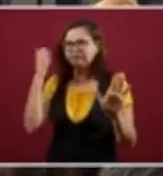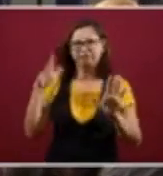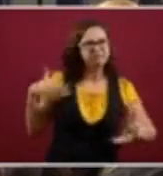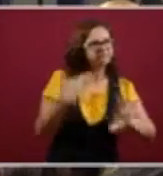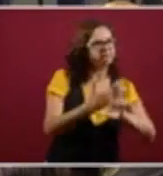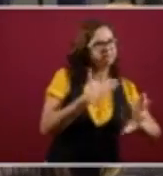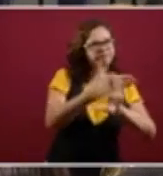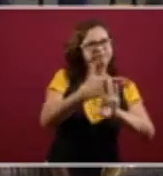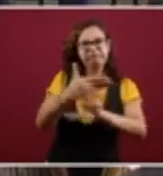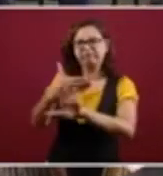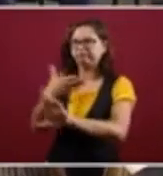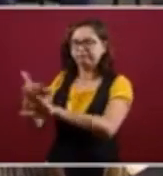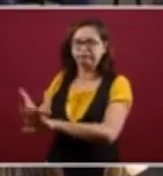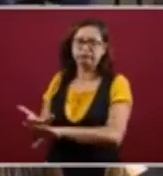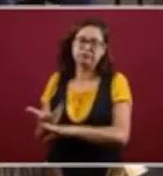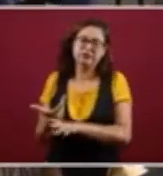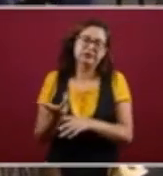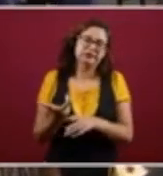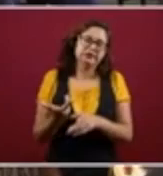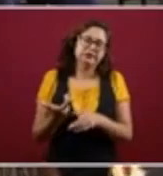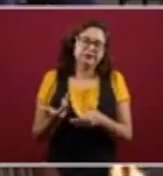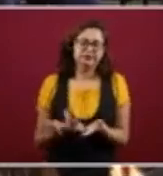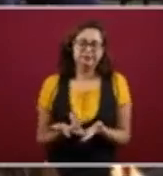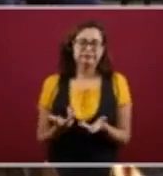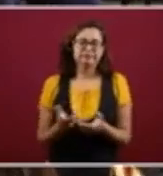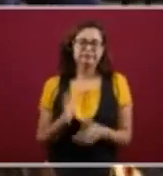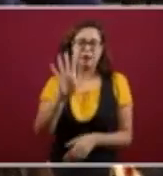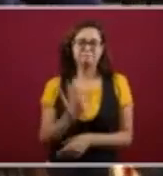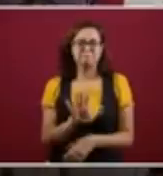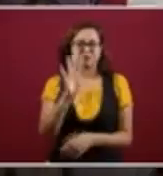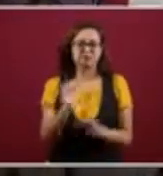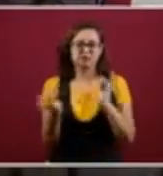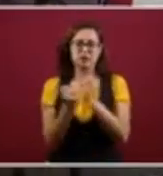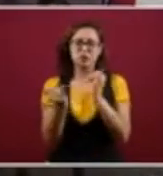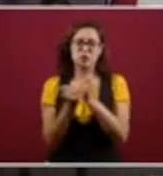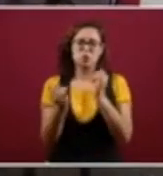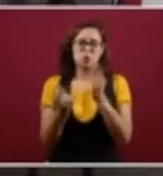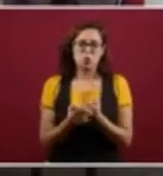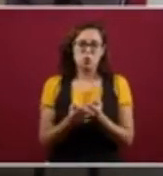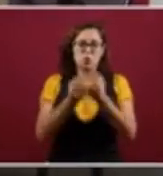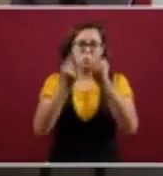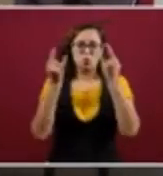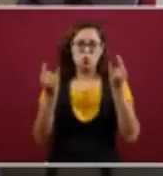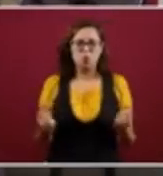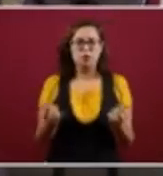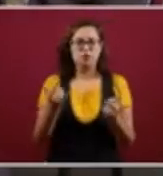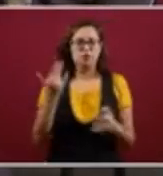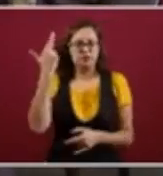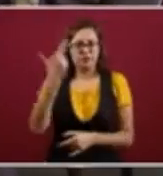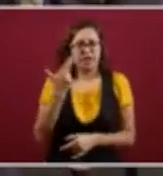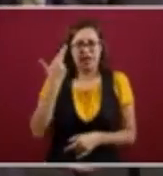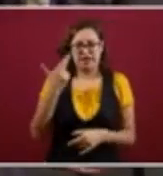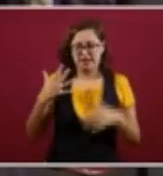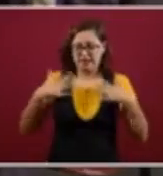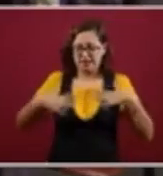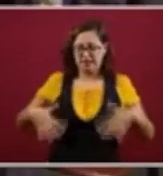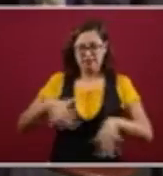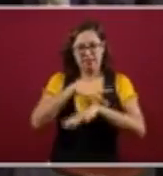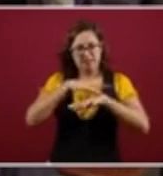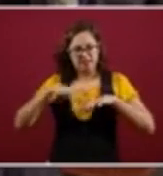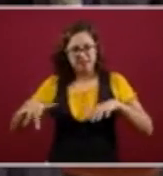Es como la fábula de el rey va desnudo.